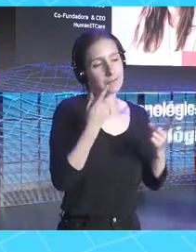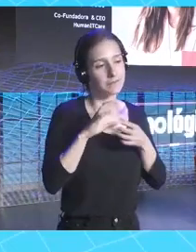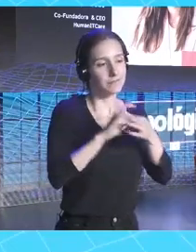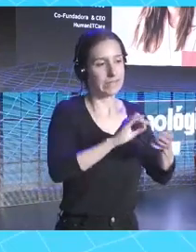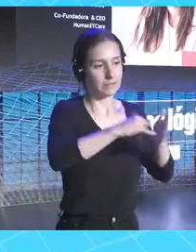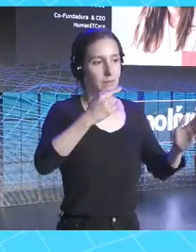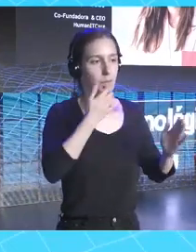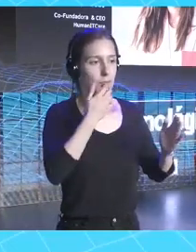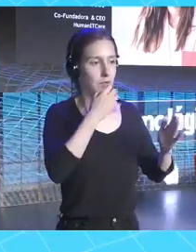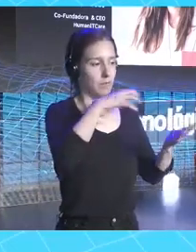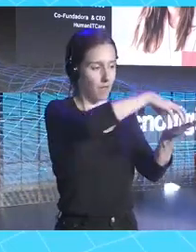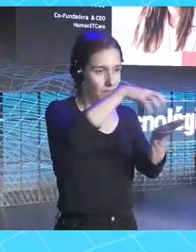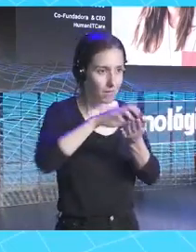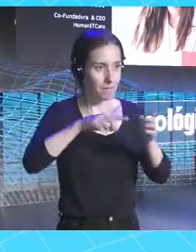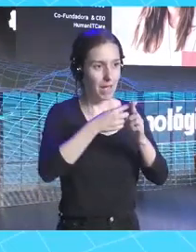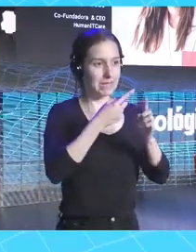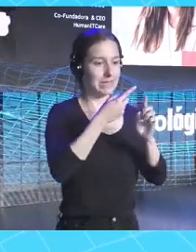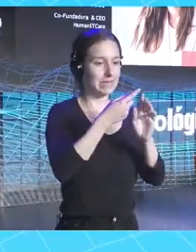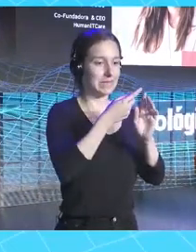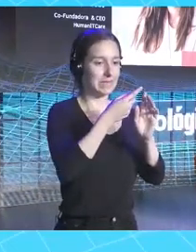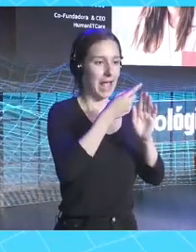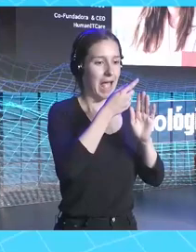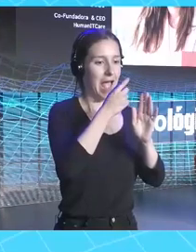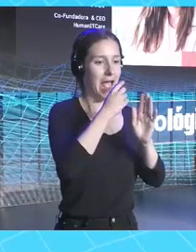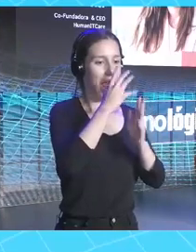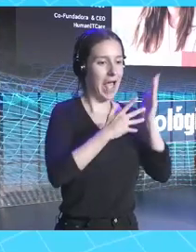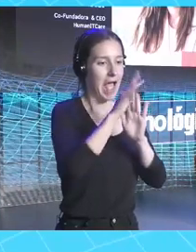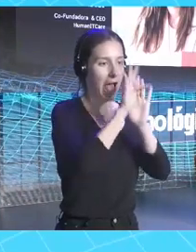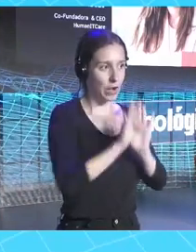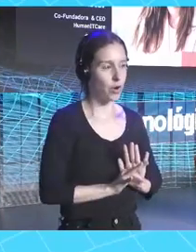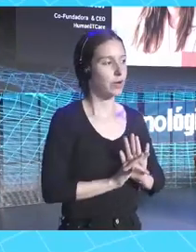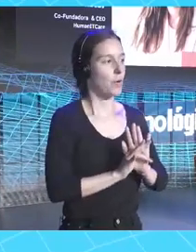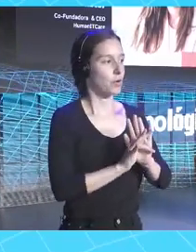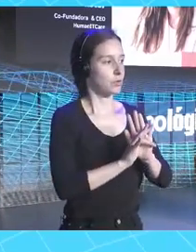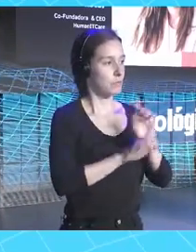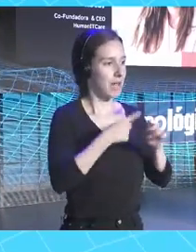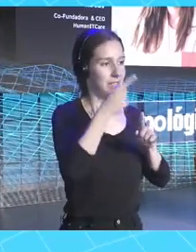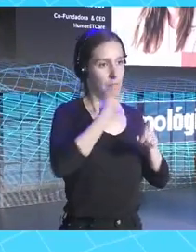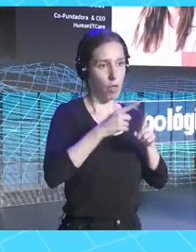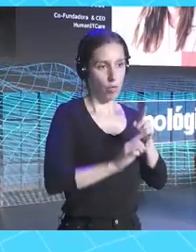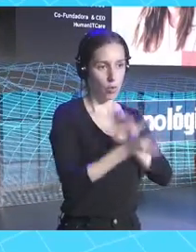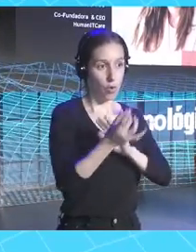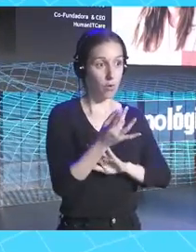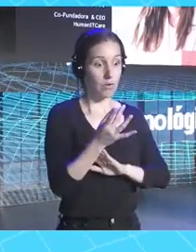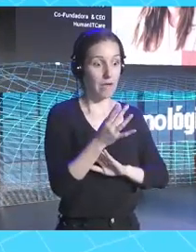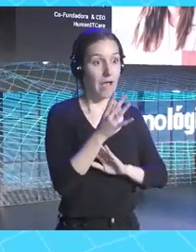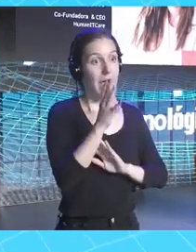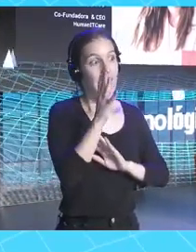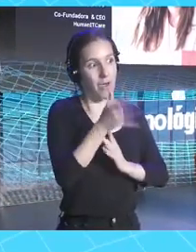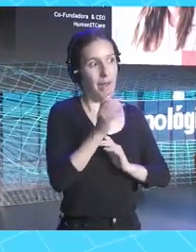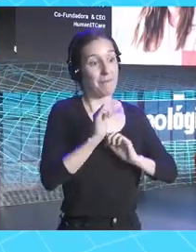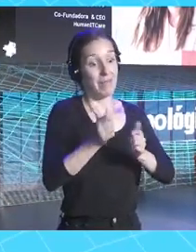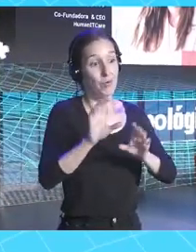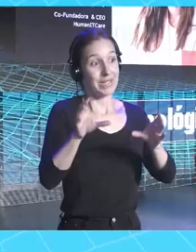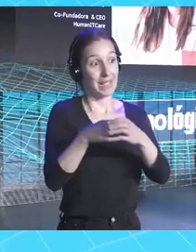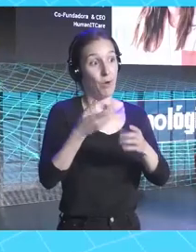pues tema de infraestructura tema de desarrollo de algoritmos tema de producto también Y bueno ya estamos montando el primer de ventas porque hasta ahora tampoco teníamos